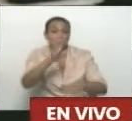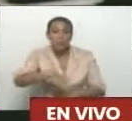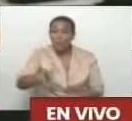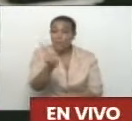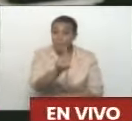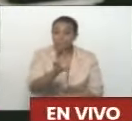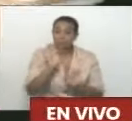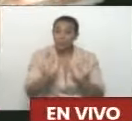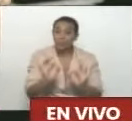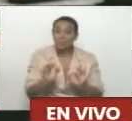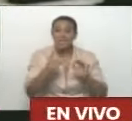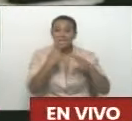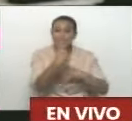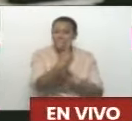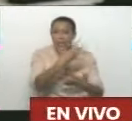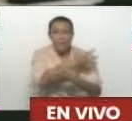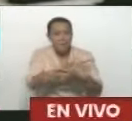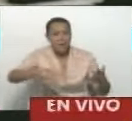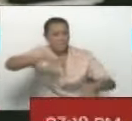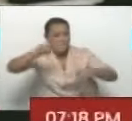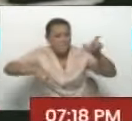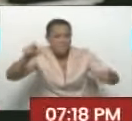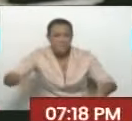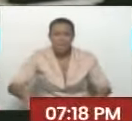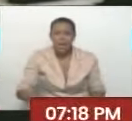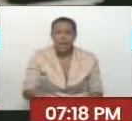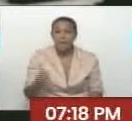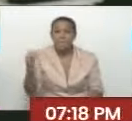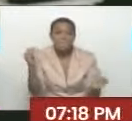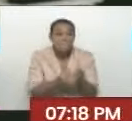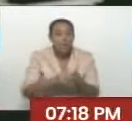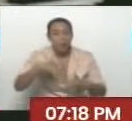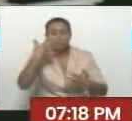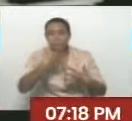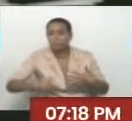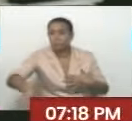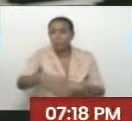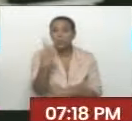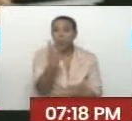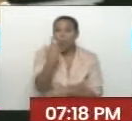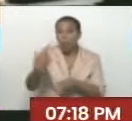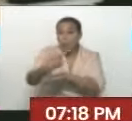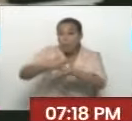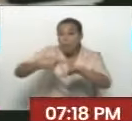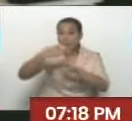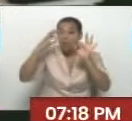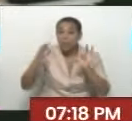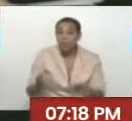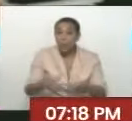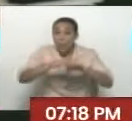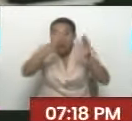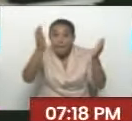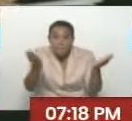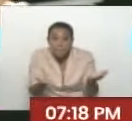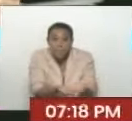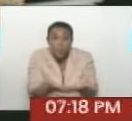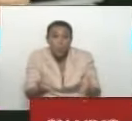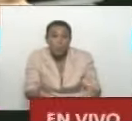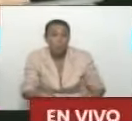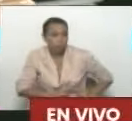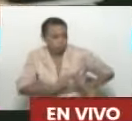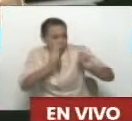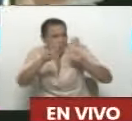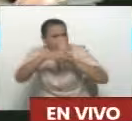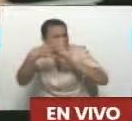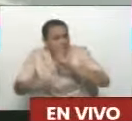nacional, que eran cientos de miles pues, de funcionarios. Yo creo que este es el único gobierno en el mundo que planifica y garantiza la recreación